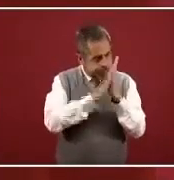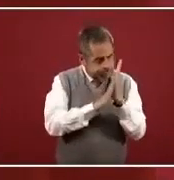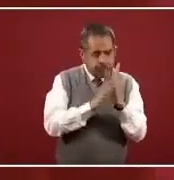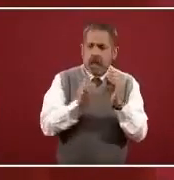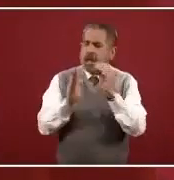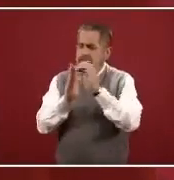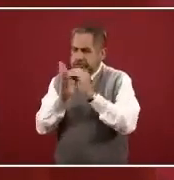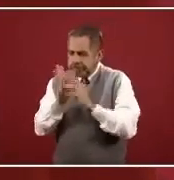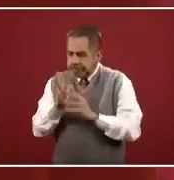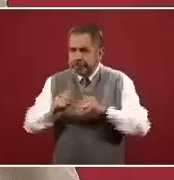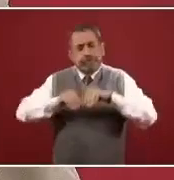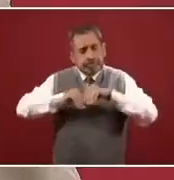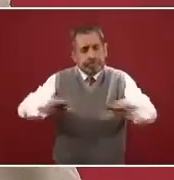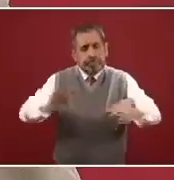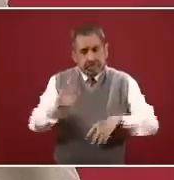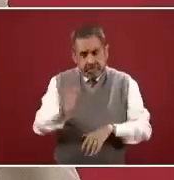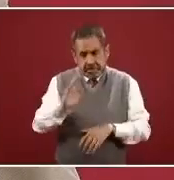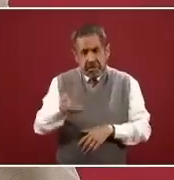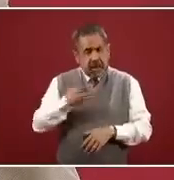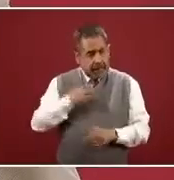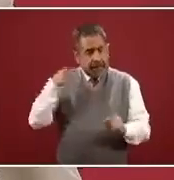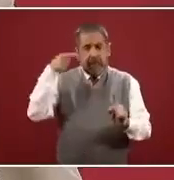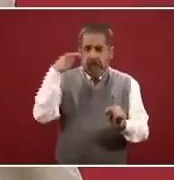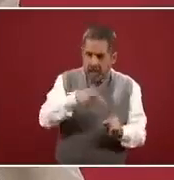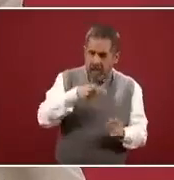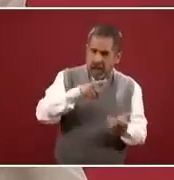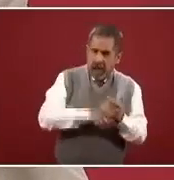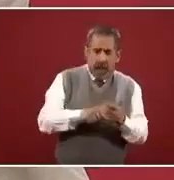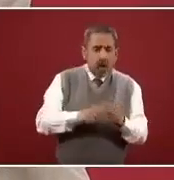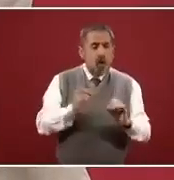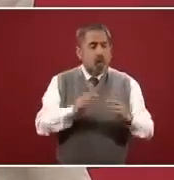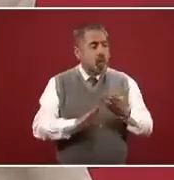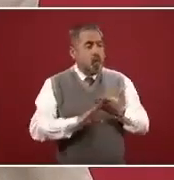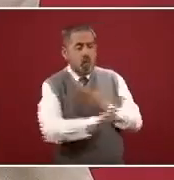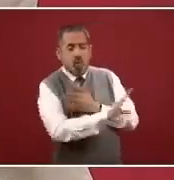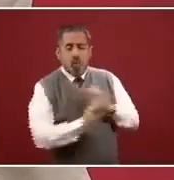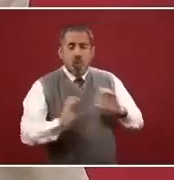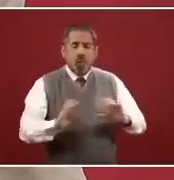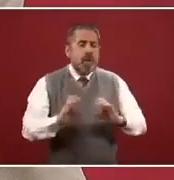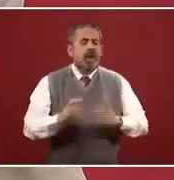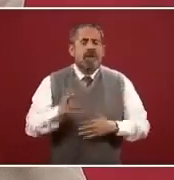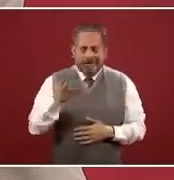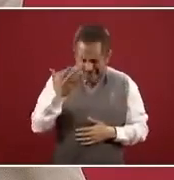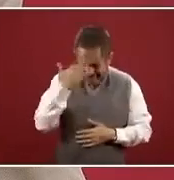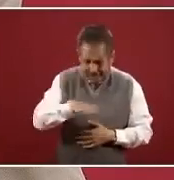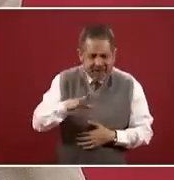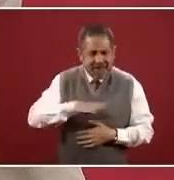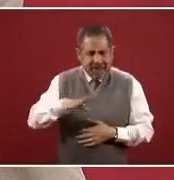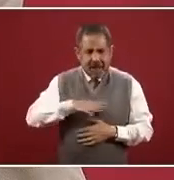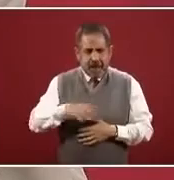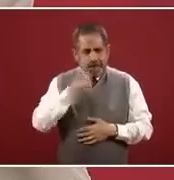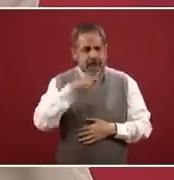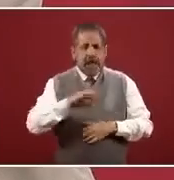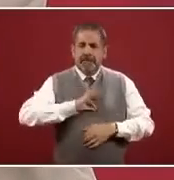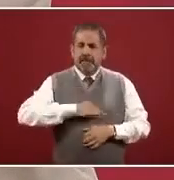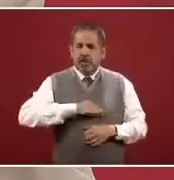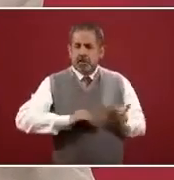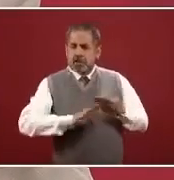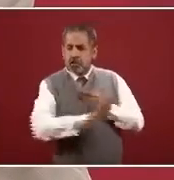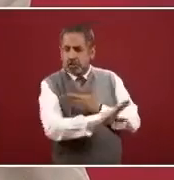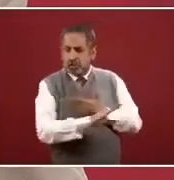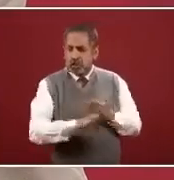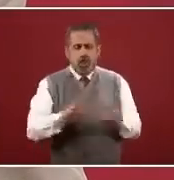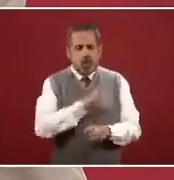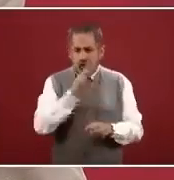que es sumamente específico para el tema de prevención de infecciones, o sea que tiene todos